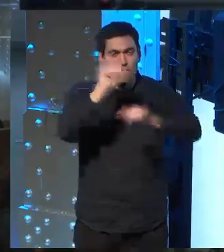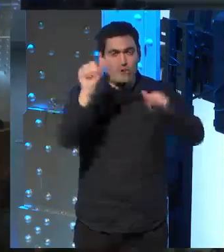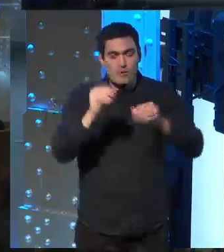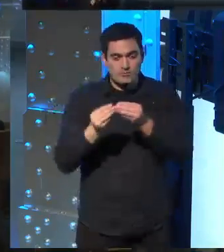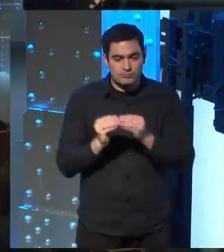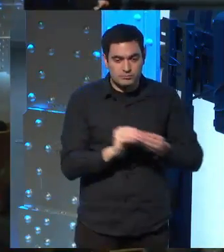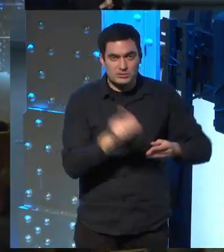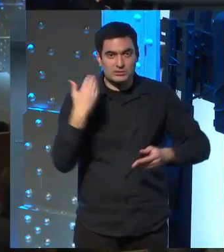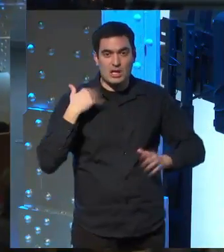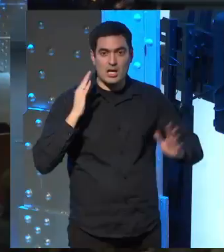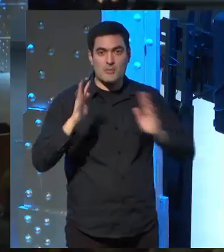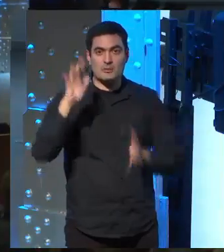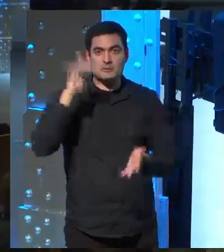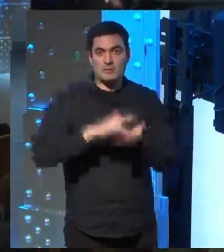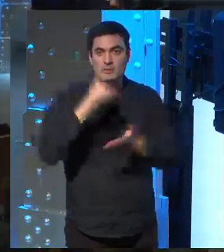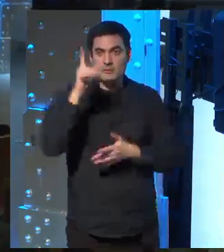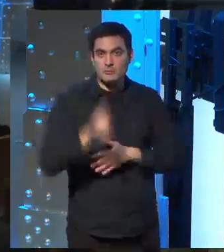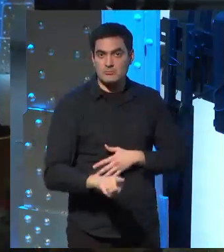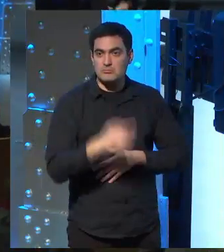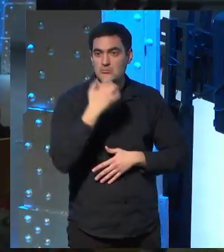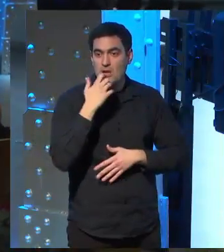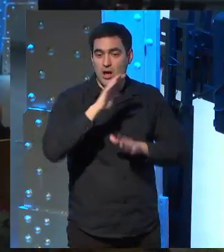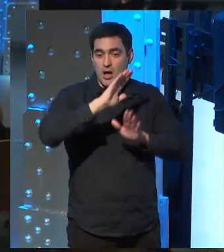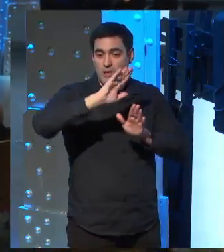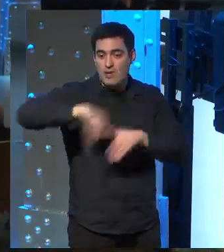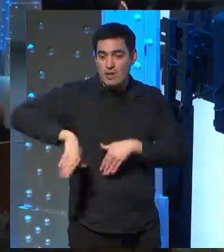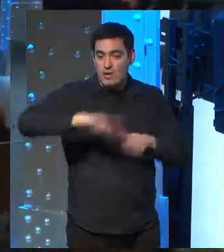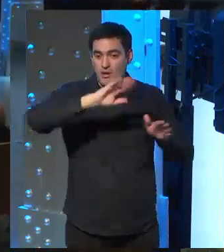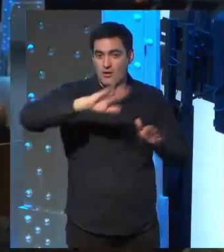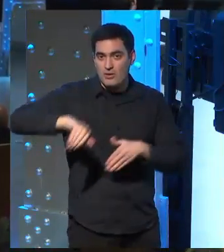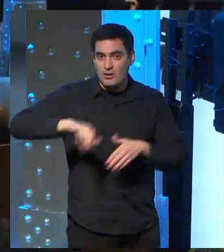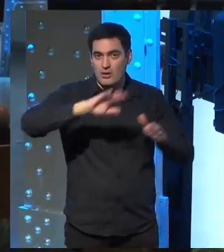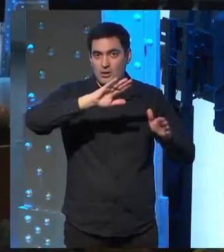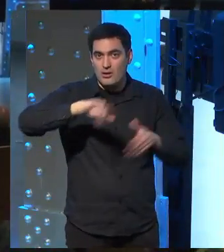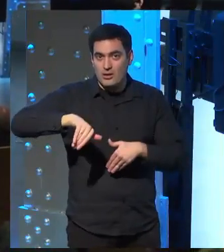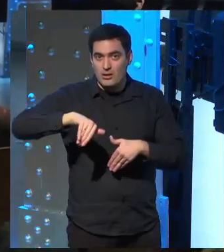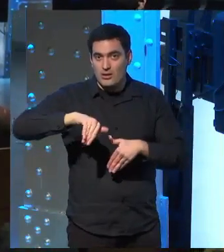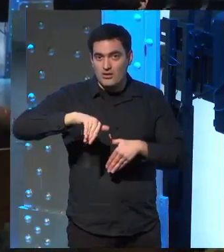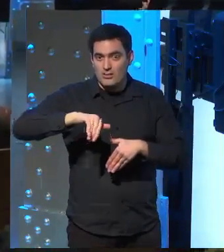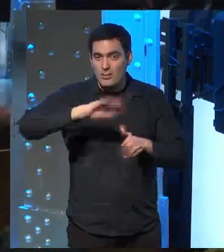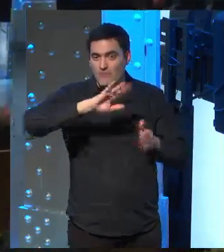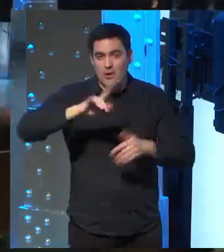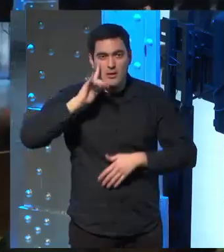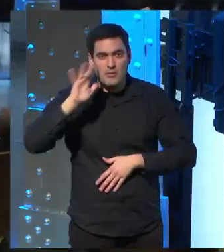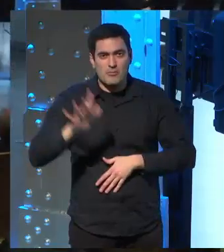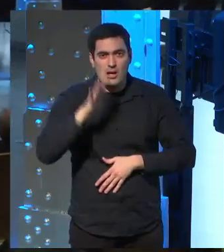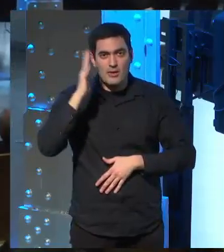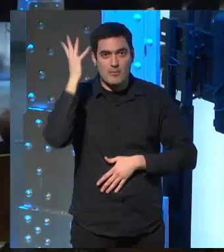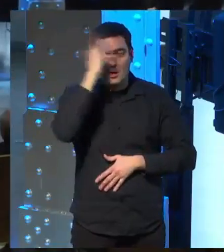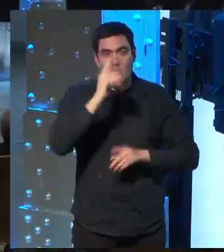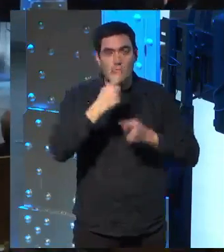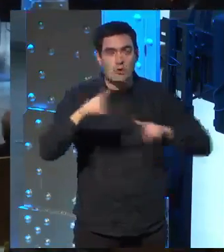compuesto, ¿no? En la época, el momento, ese final, ese estallido final que parece música americana,